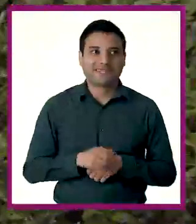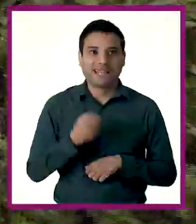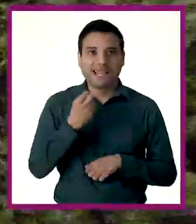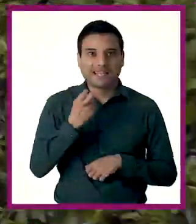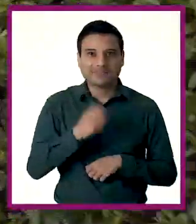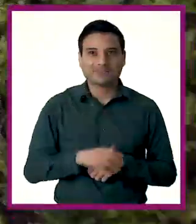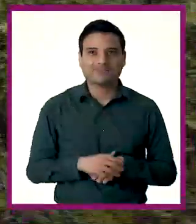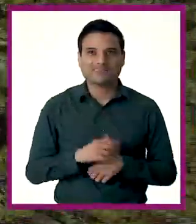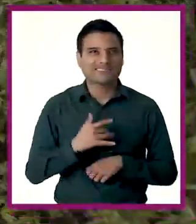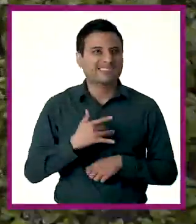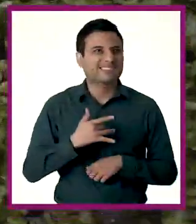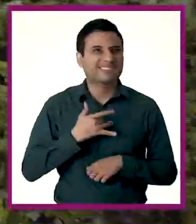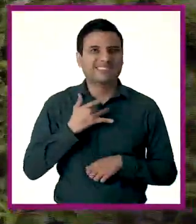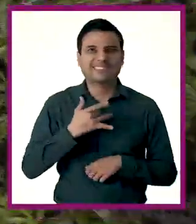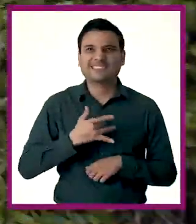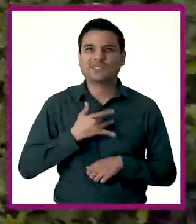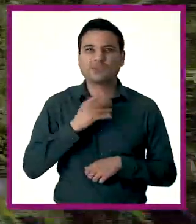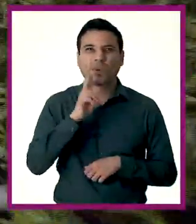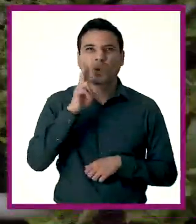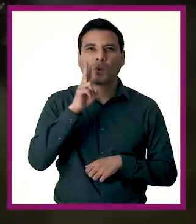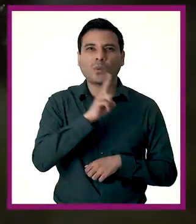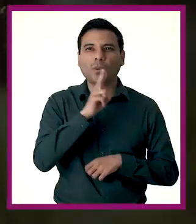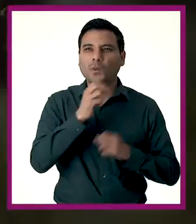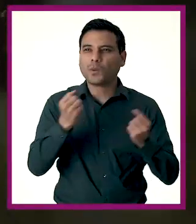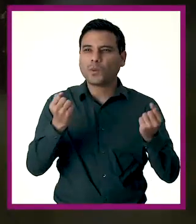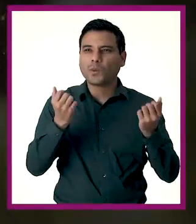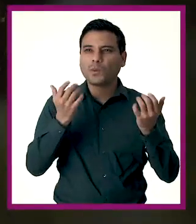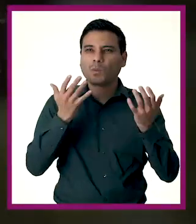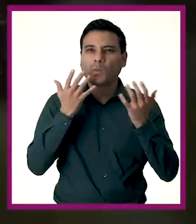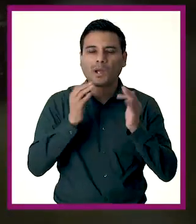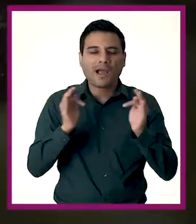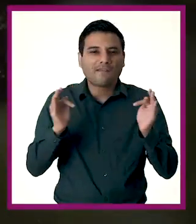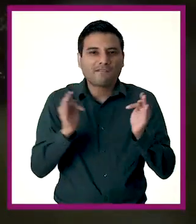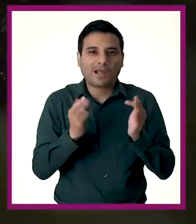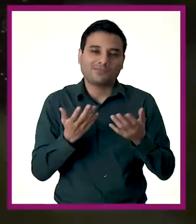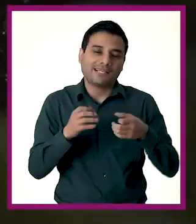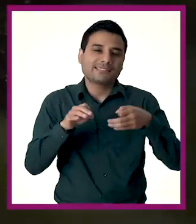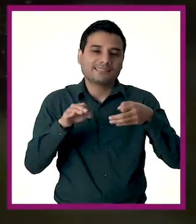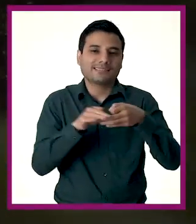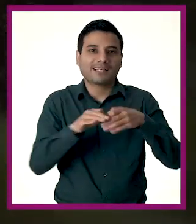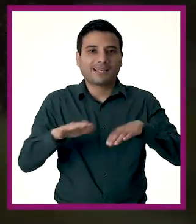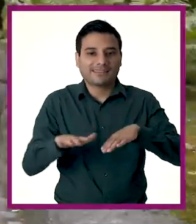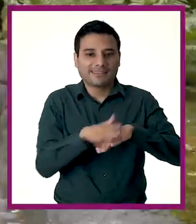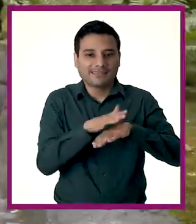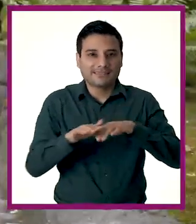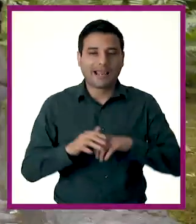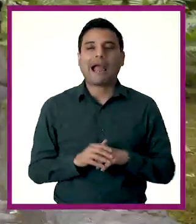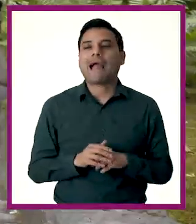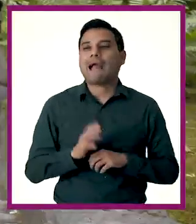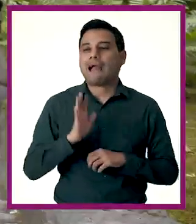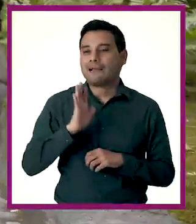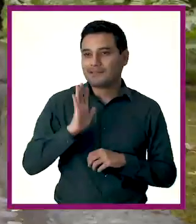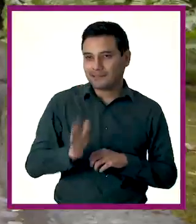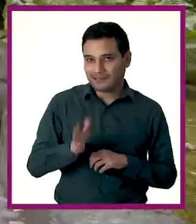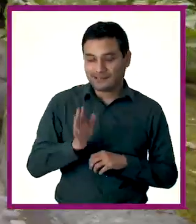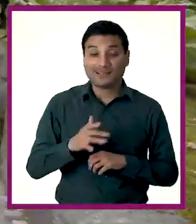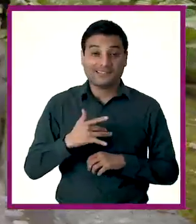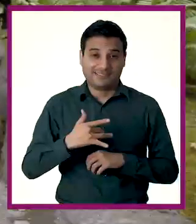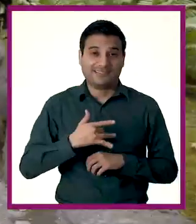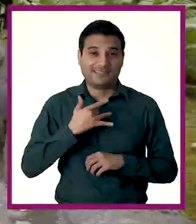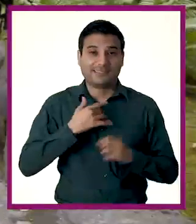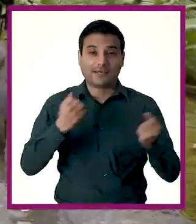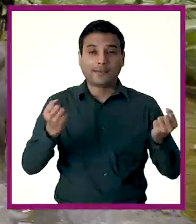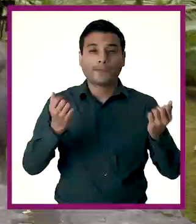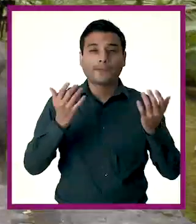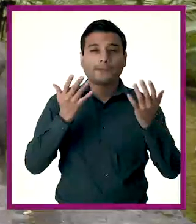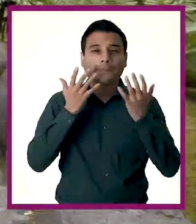¿Este es como el más fresco o ya es la tarde también? Estamos también muy cerca del agua. Muy cerca del agua. Sí. Entonces, se siente un poquito más